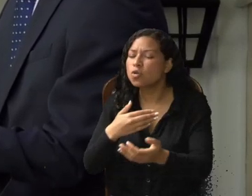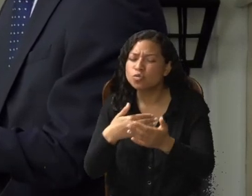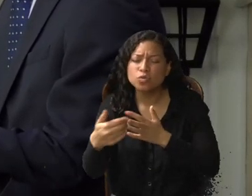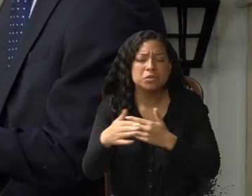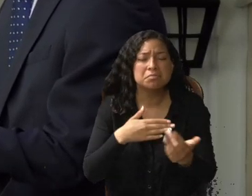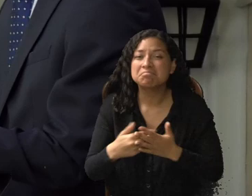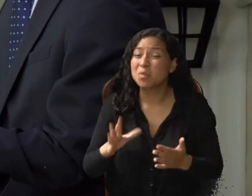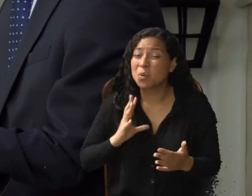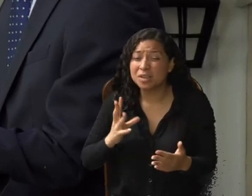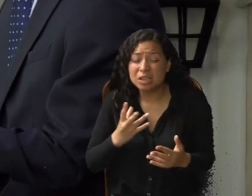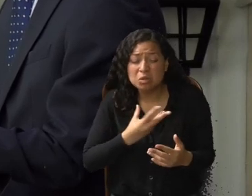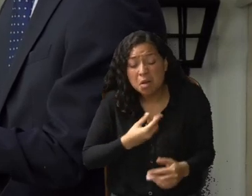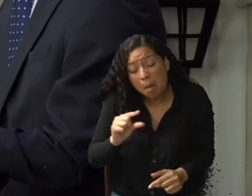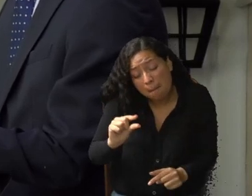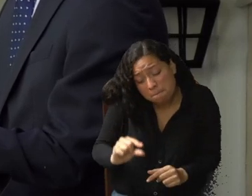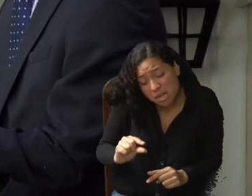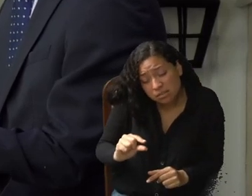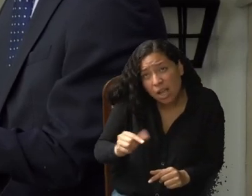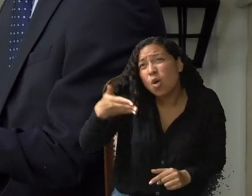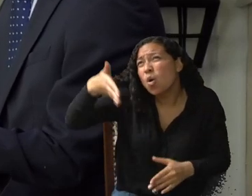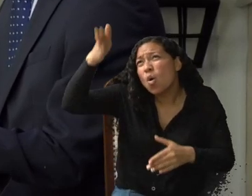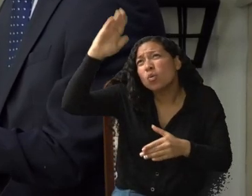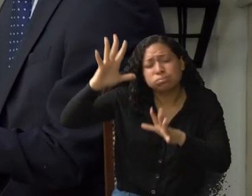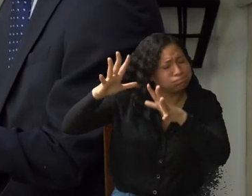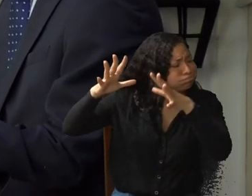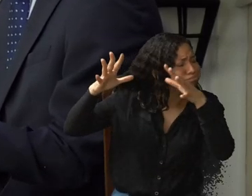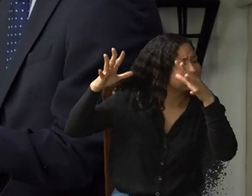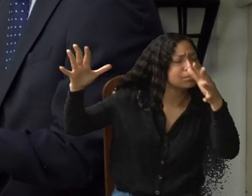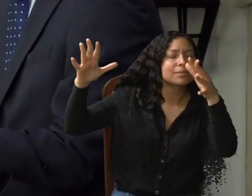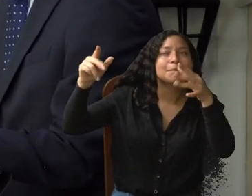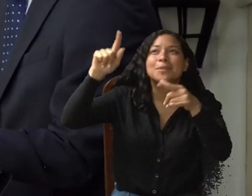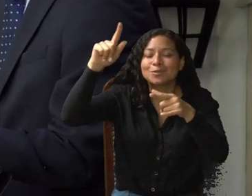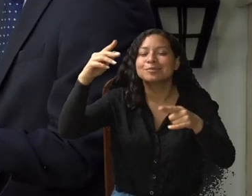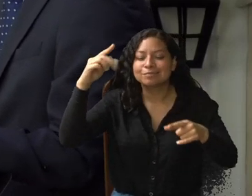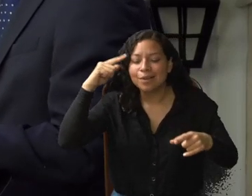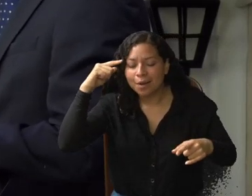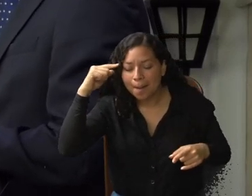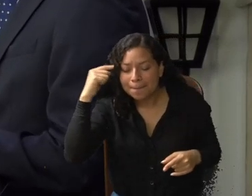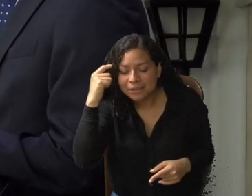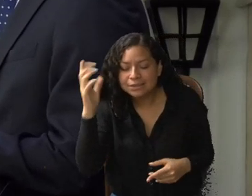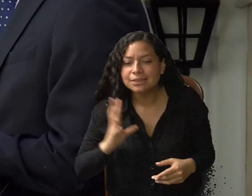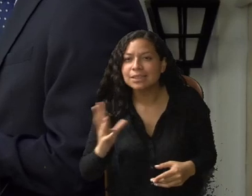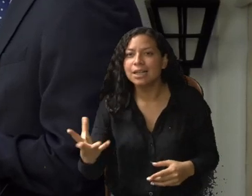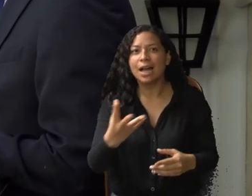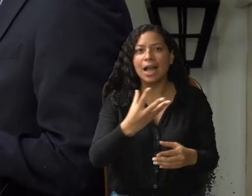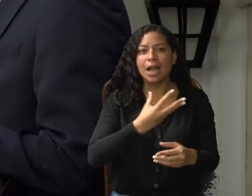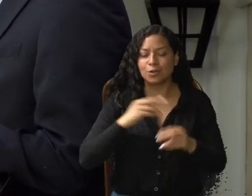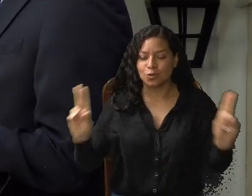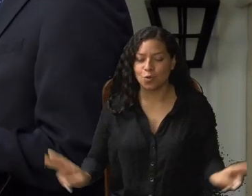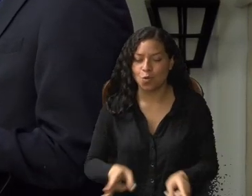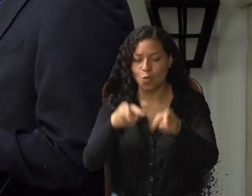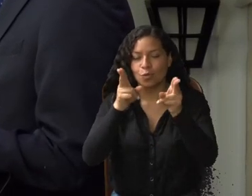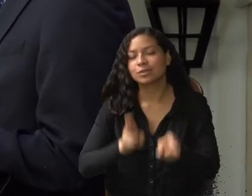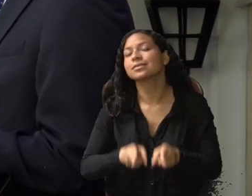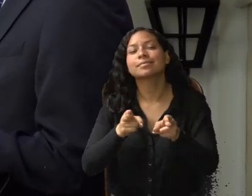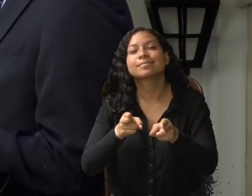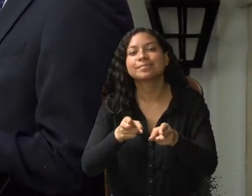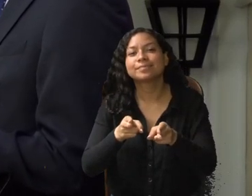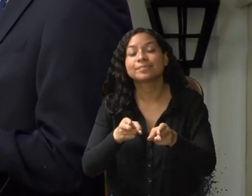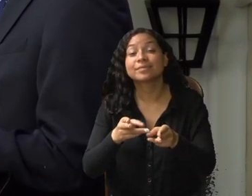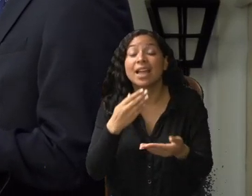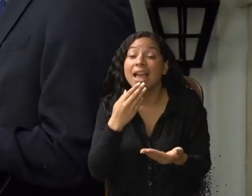nos has tenido en cuenta dentro de un plan de salvación. Gracias porque a pesar de saber